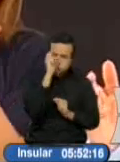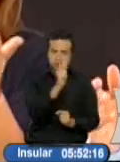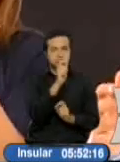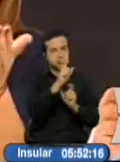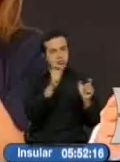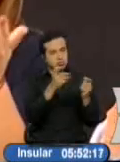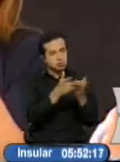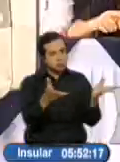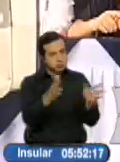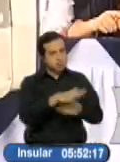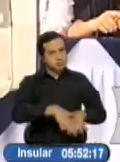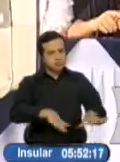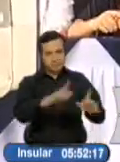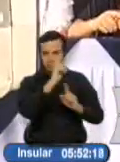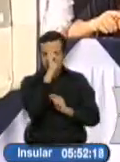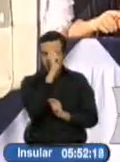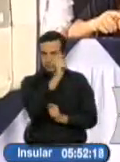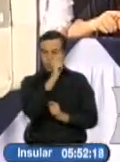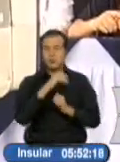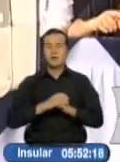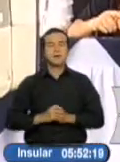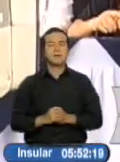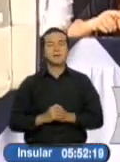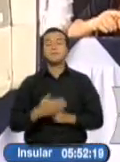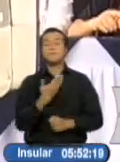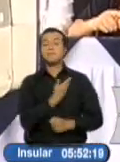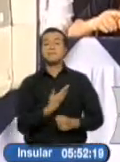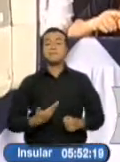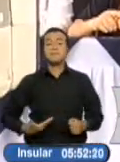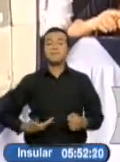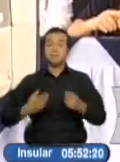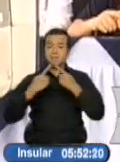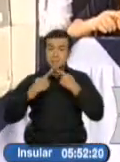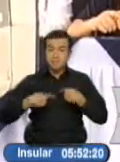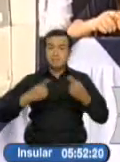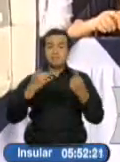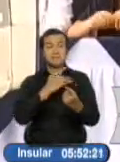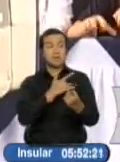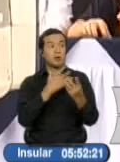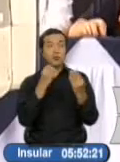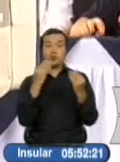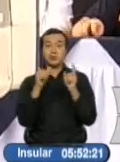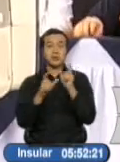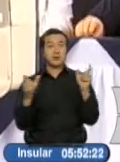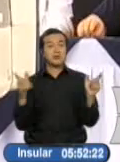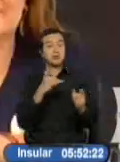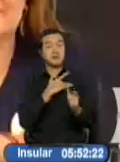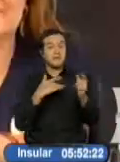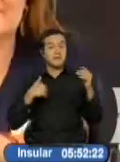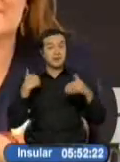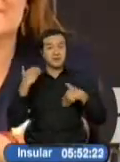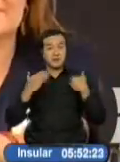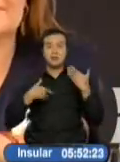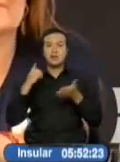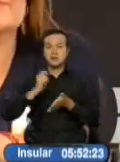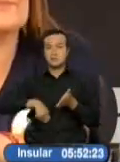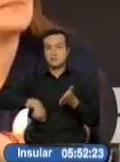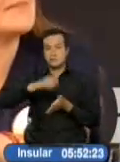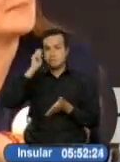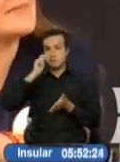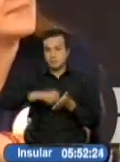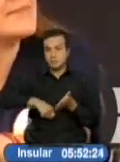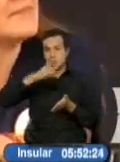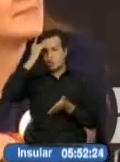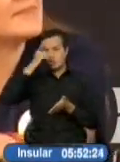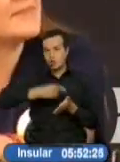dignidad para nuestra gente. En ese marco, el jefe de Estado dio una noticia que alegró a la mayoría de los presentes. Firmé el decreto para que se